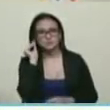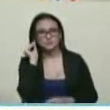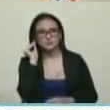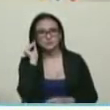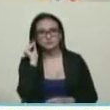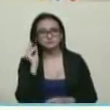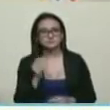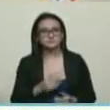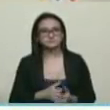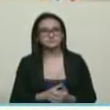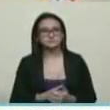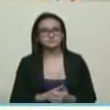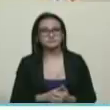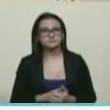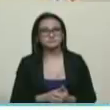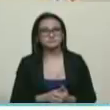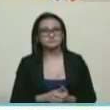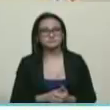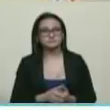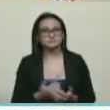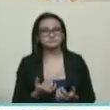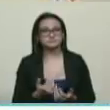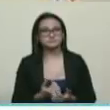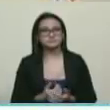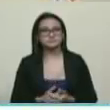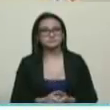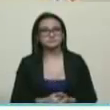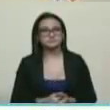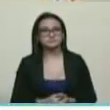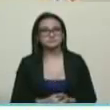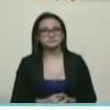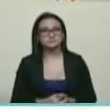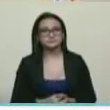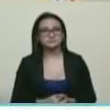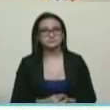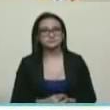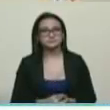el lugar donde ofrece estas declaraciones. Vamos a retomarlas.